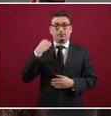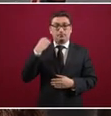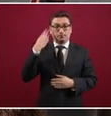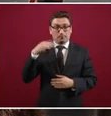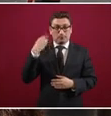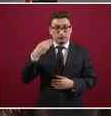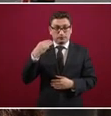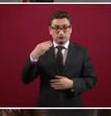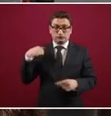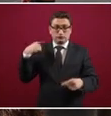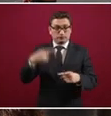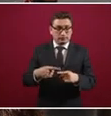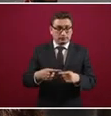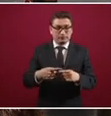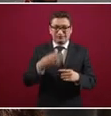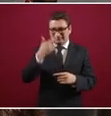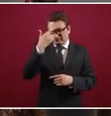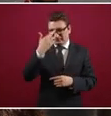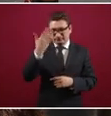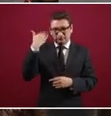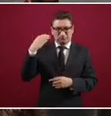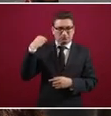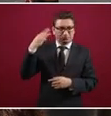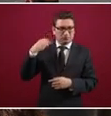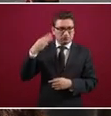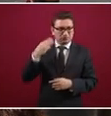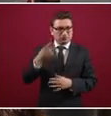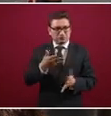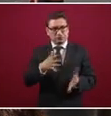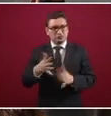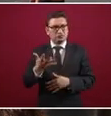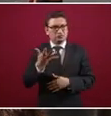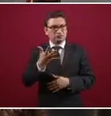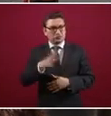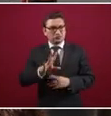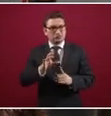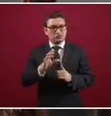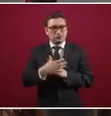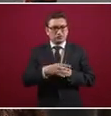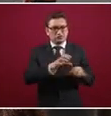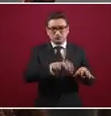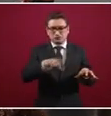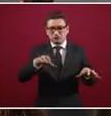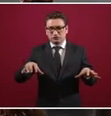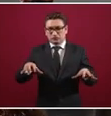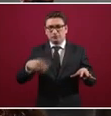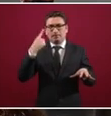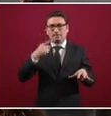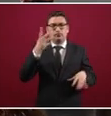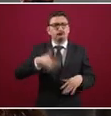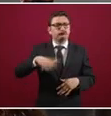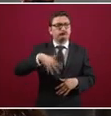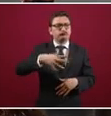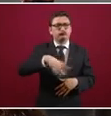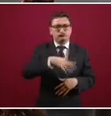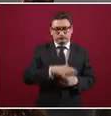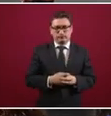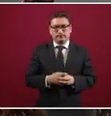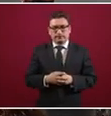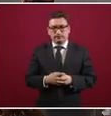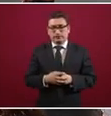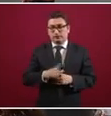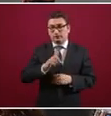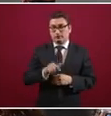recordarán que en marzo había un aproximado de 10 comisiones locales de búsqueda formadas y desde que el